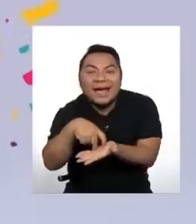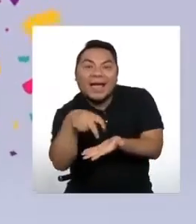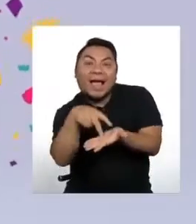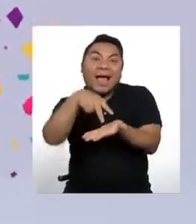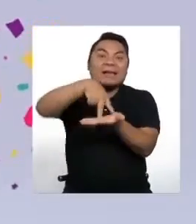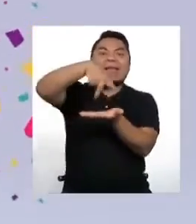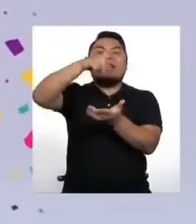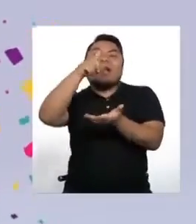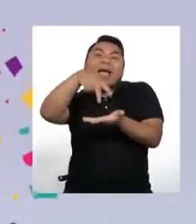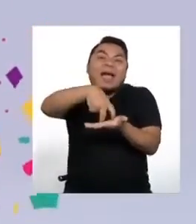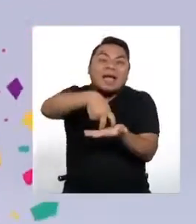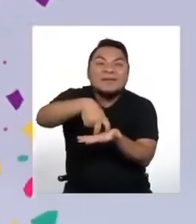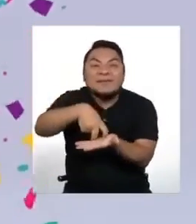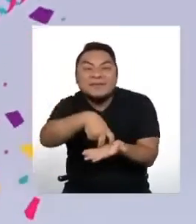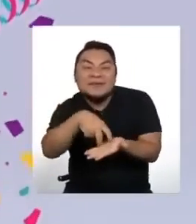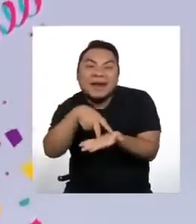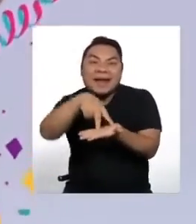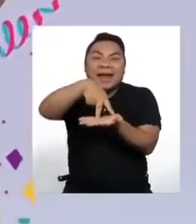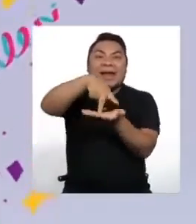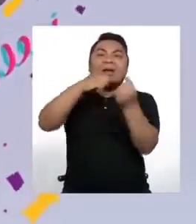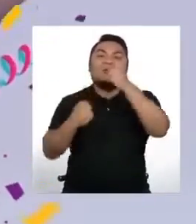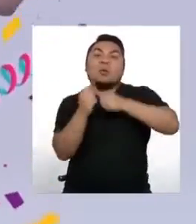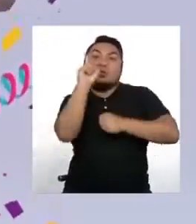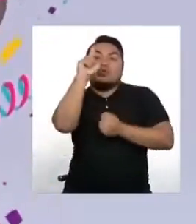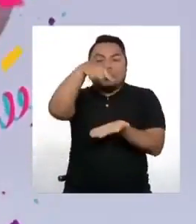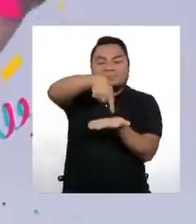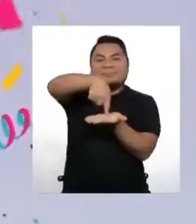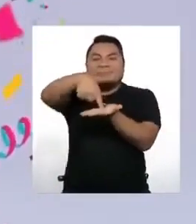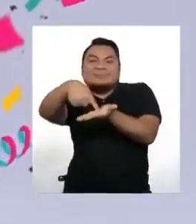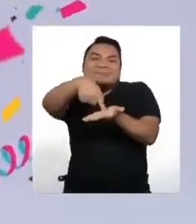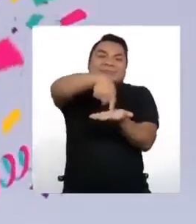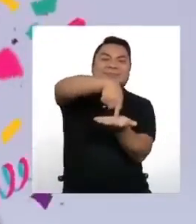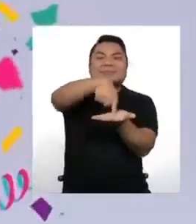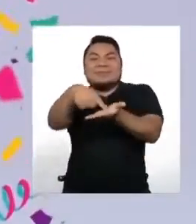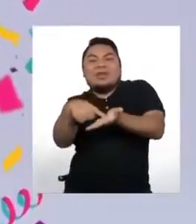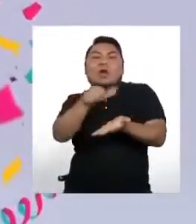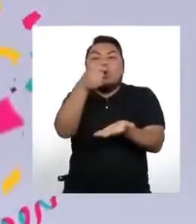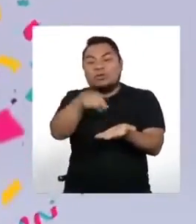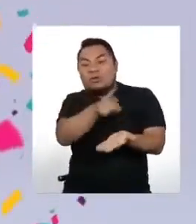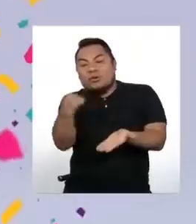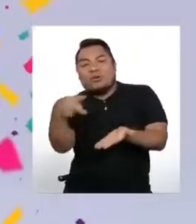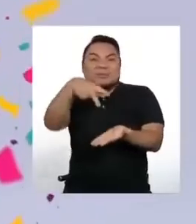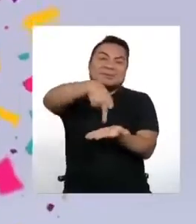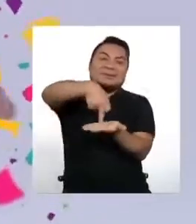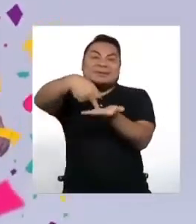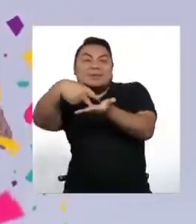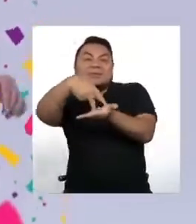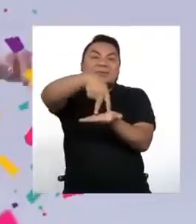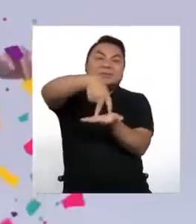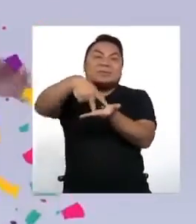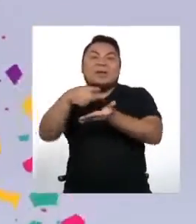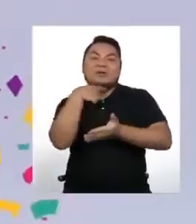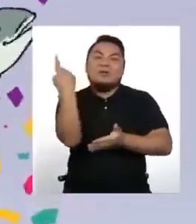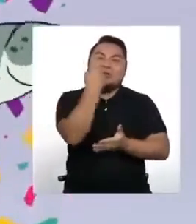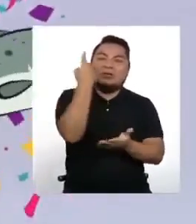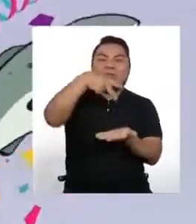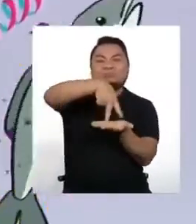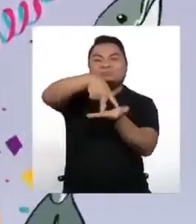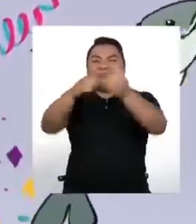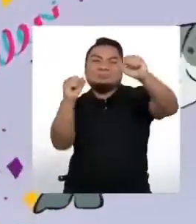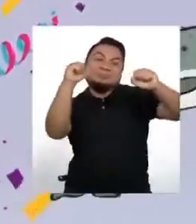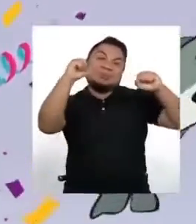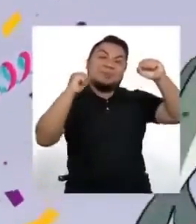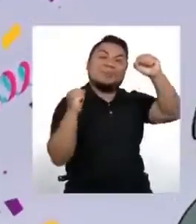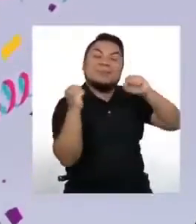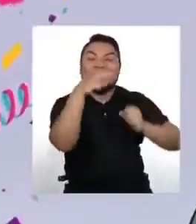seguro para que se calme. En ocasiones, solo debes dejarla o dejarlo tranquila o tranquilo